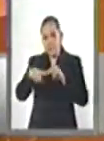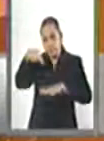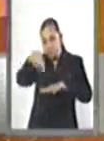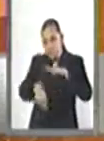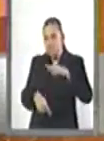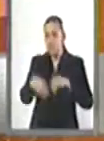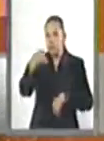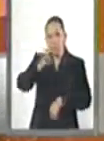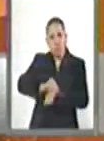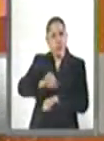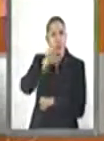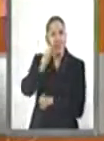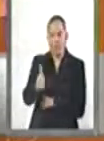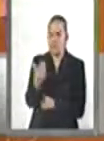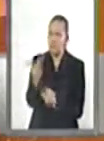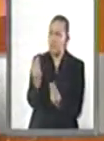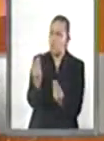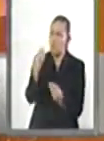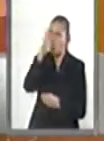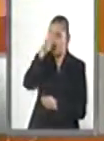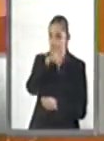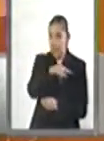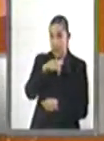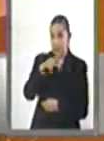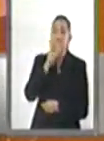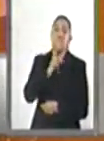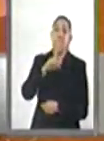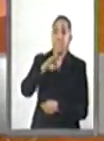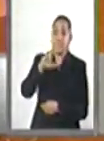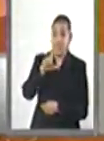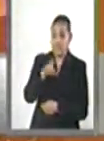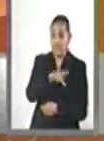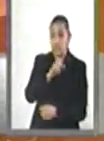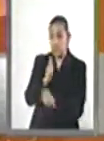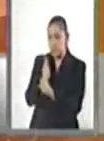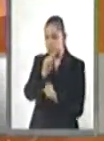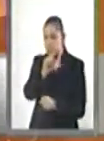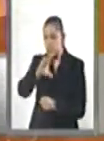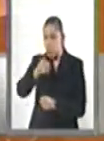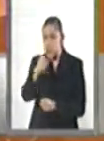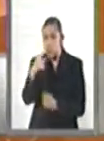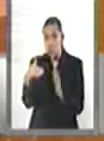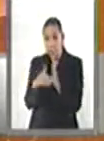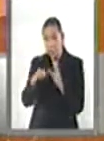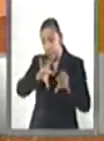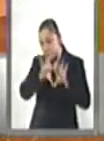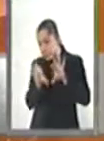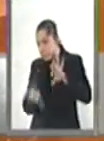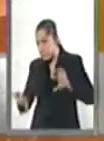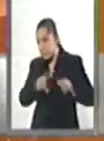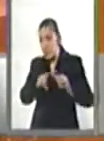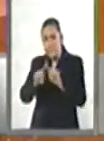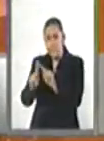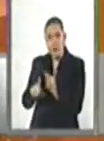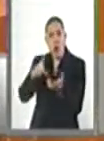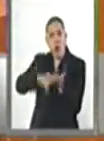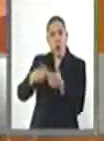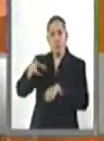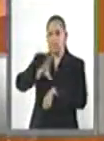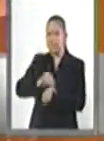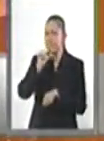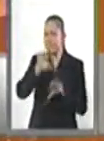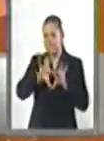2010 Pemex detectó 691 tomas clandestinas y que para el 2016 la cifra